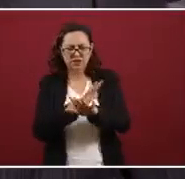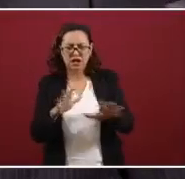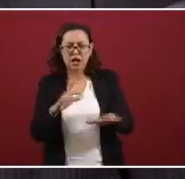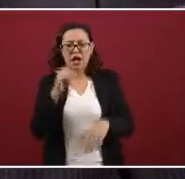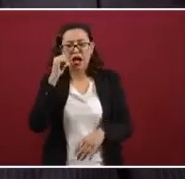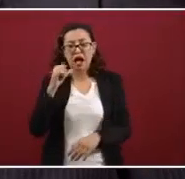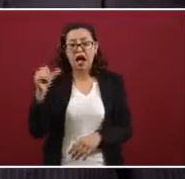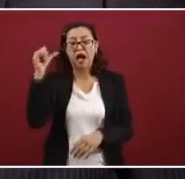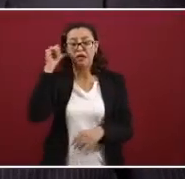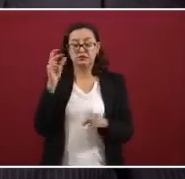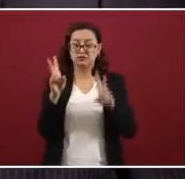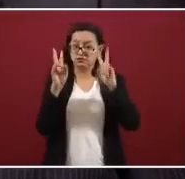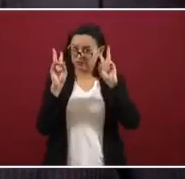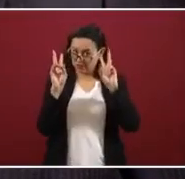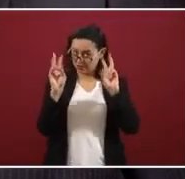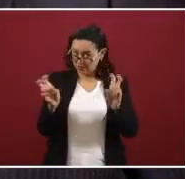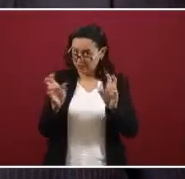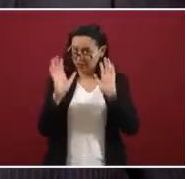eso. Están